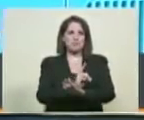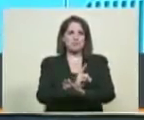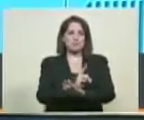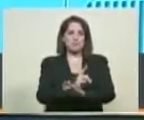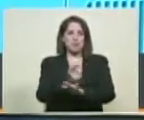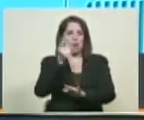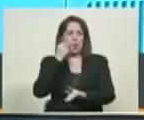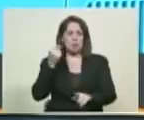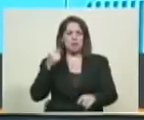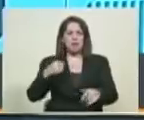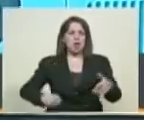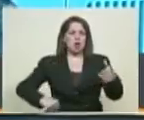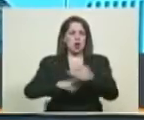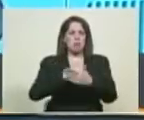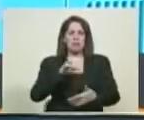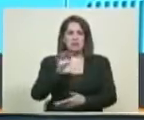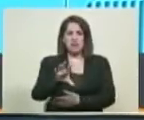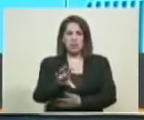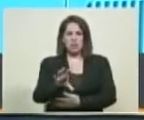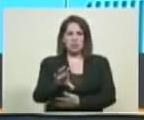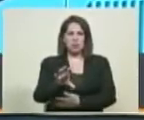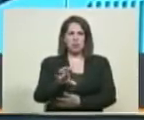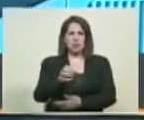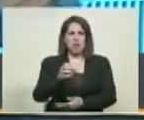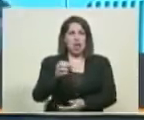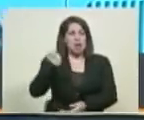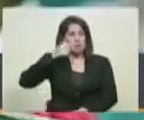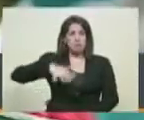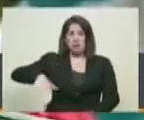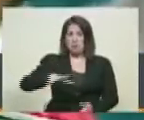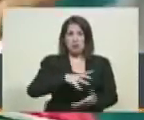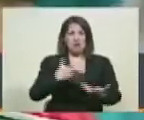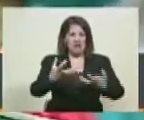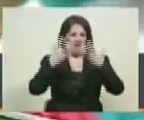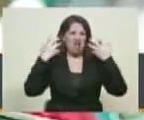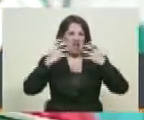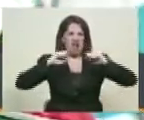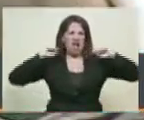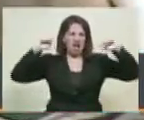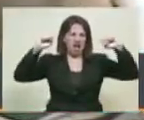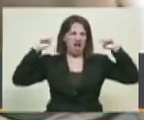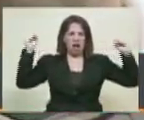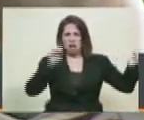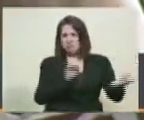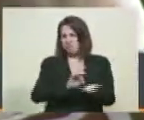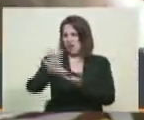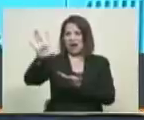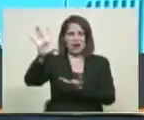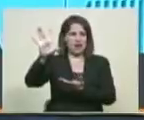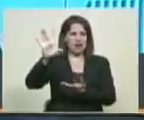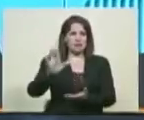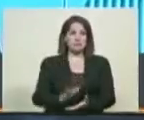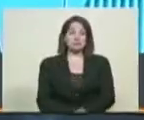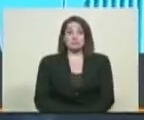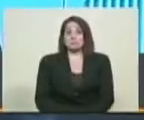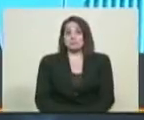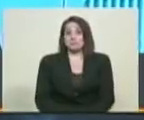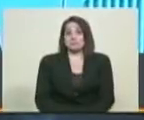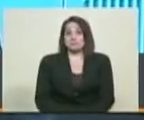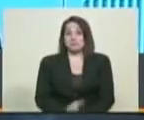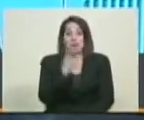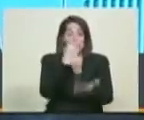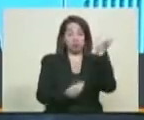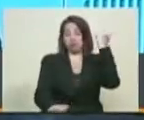convertirse en dictador, Pedro Carmona Estanga. El pueblo lo sacudió, la Unión Cívico-Militar. Se me va de aquí. Y salió